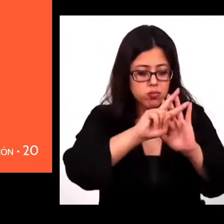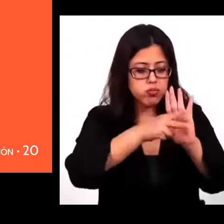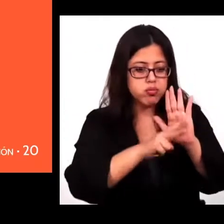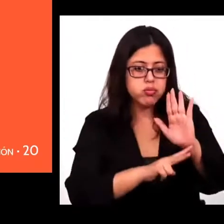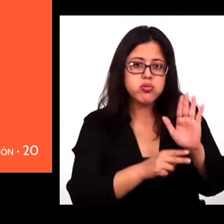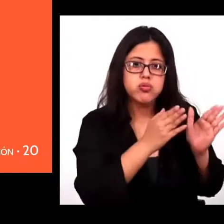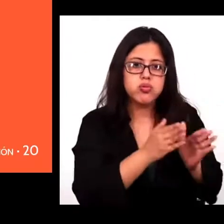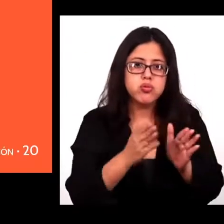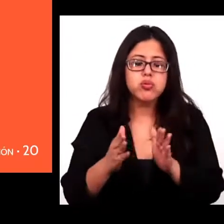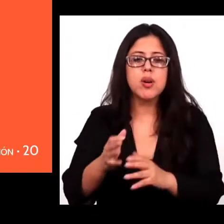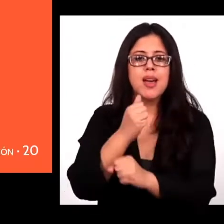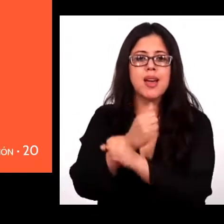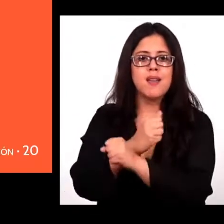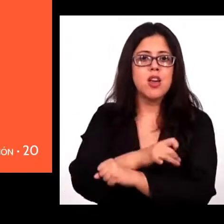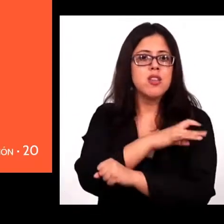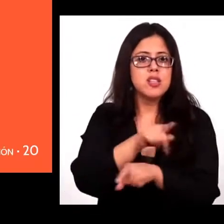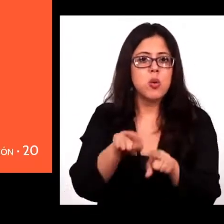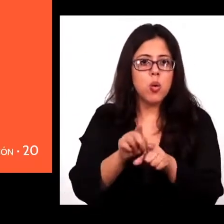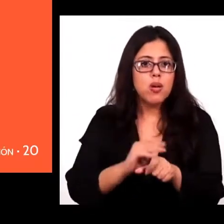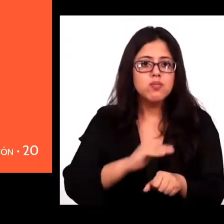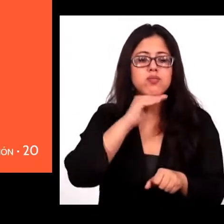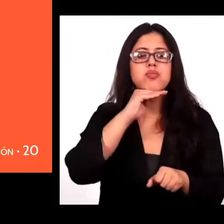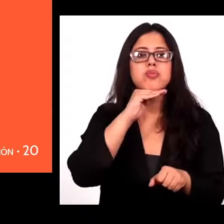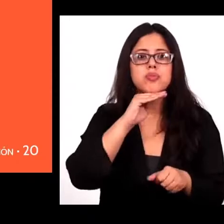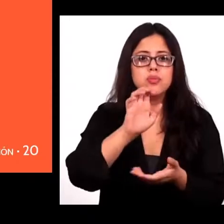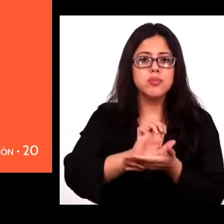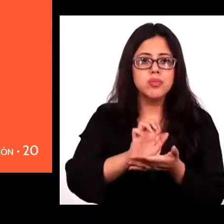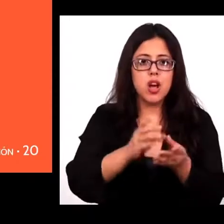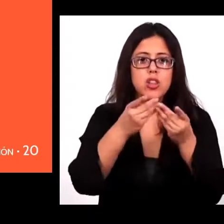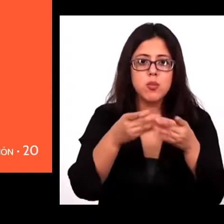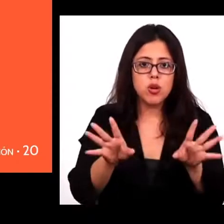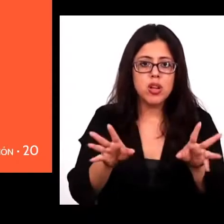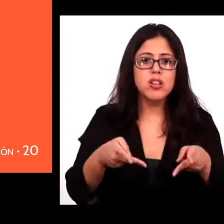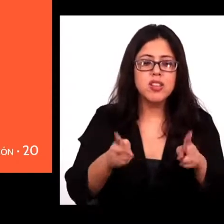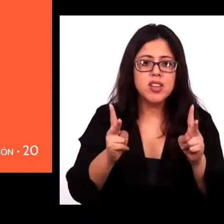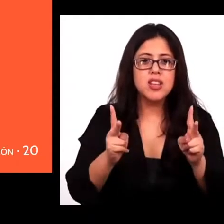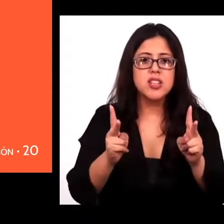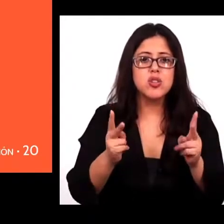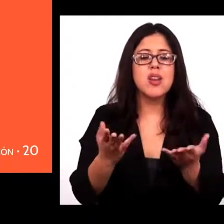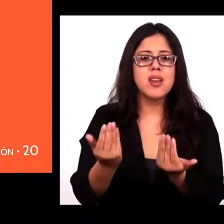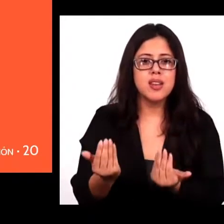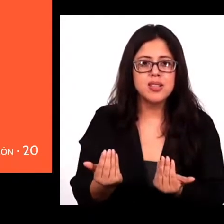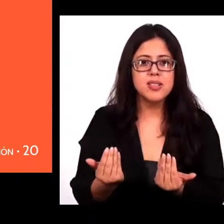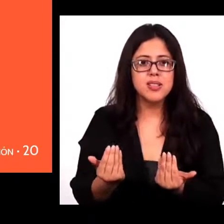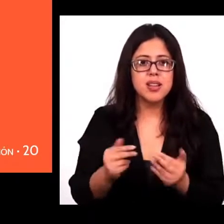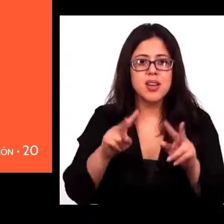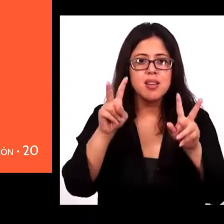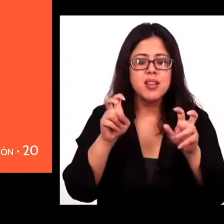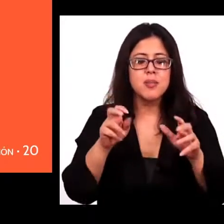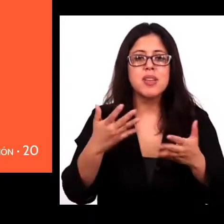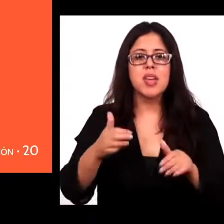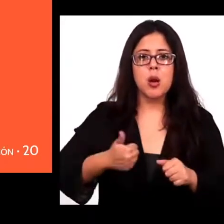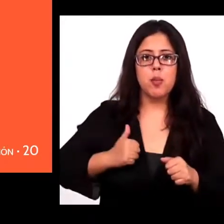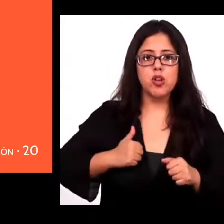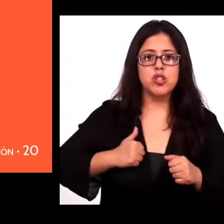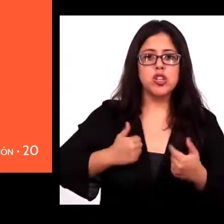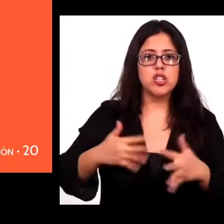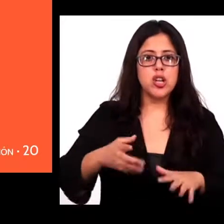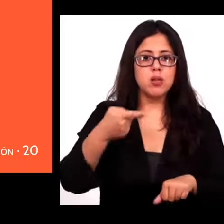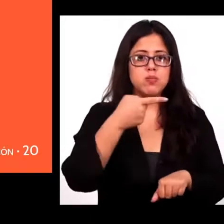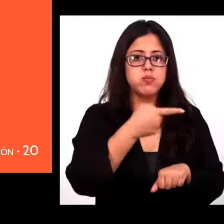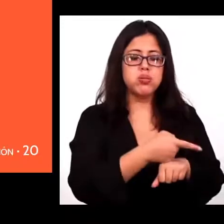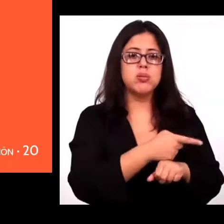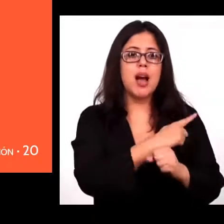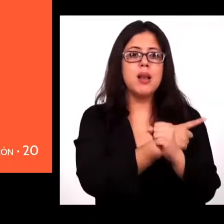a Carabineros de Chile que satisfaga lo que un Estado democrático de derecho requiere en relación con una policía subordinada al poder civil